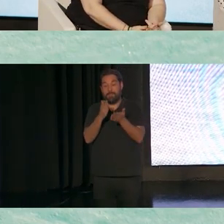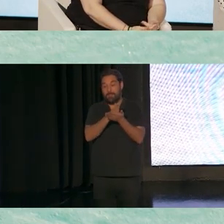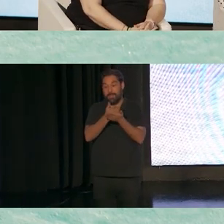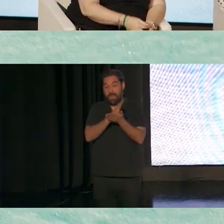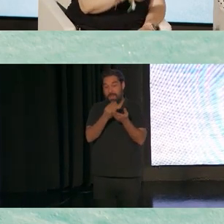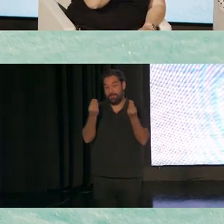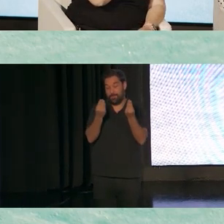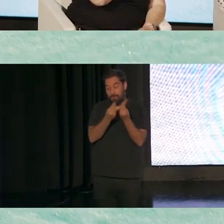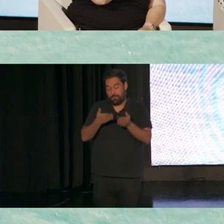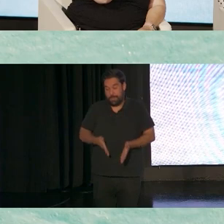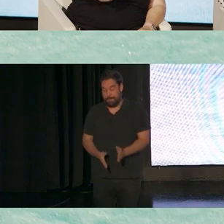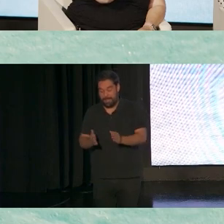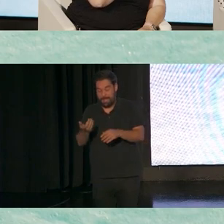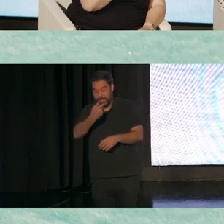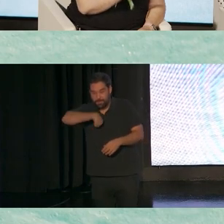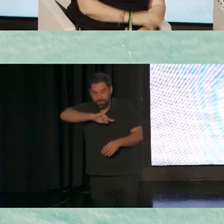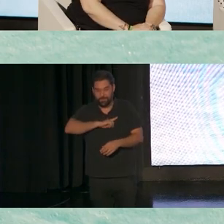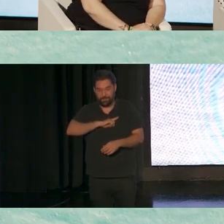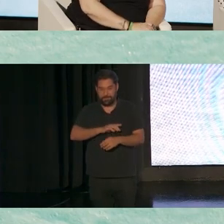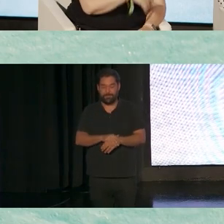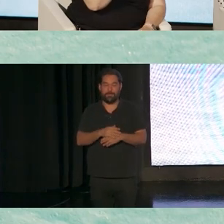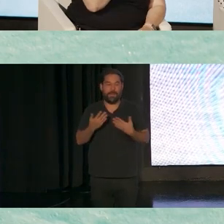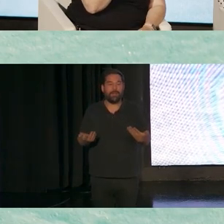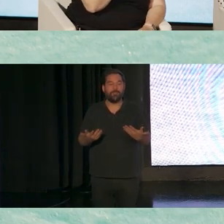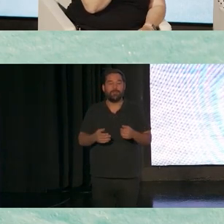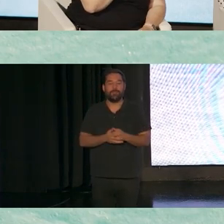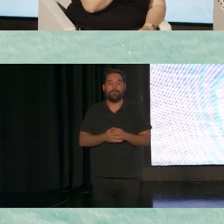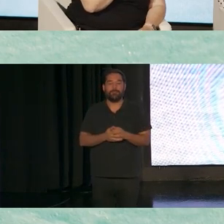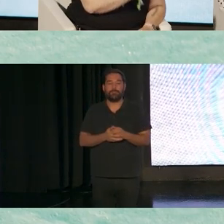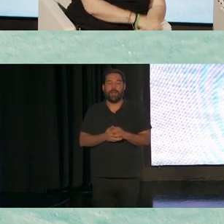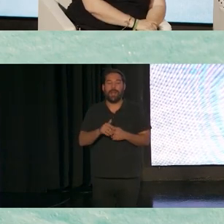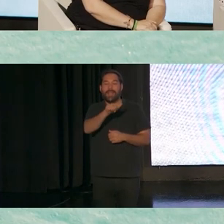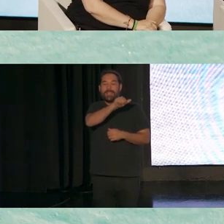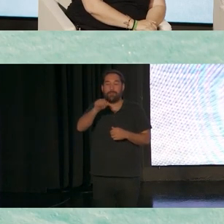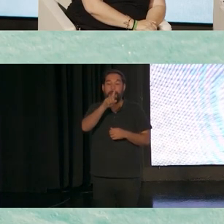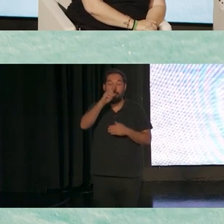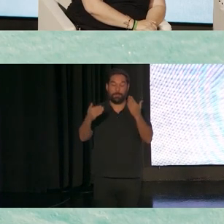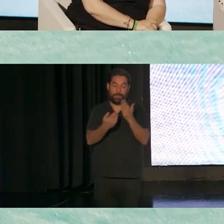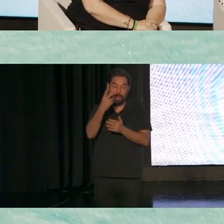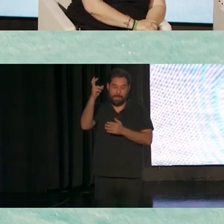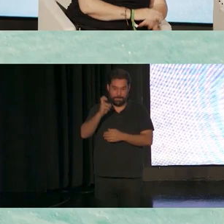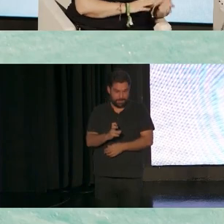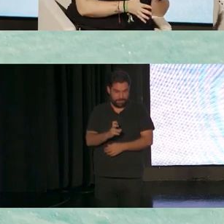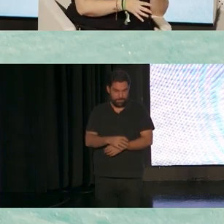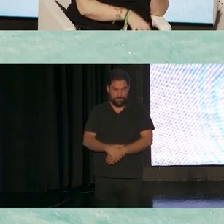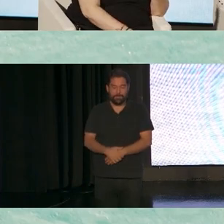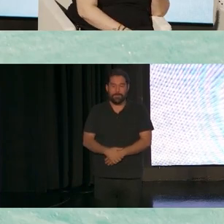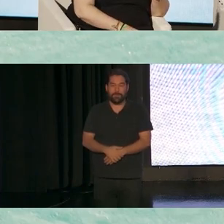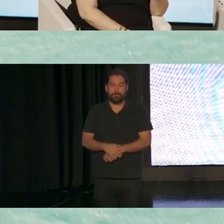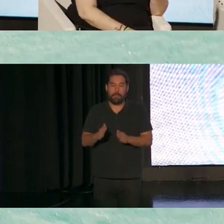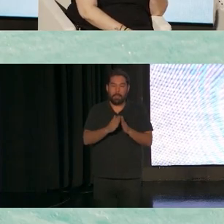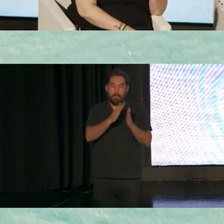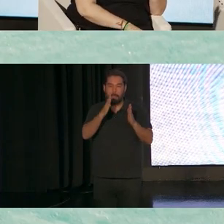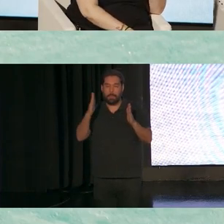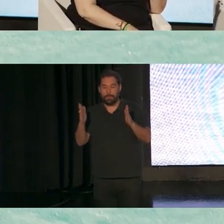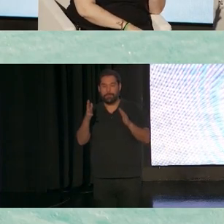con nosotros Entonces venía Un día a la semana y duró pues desde